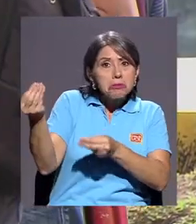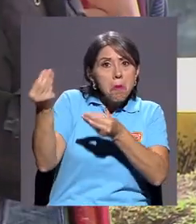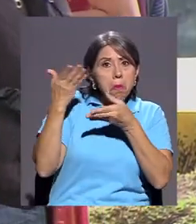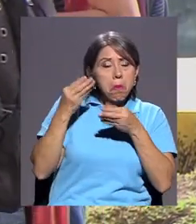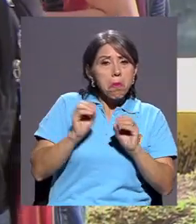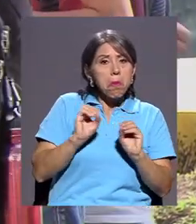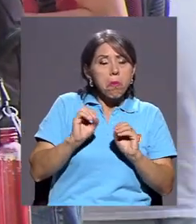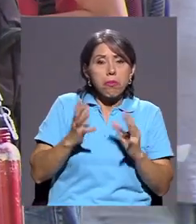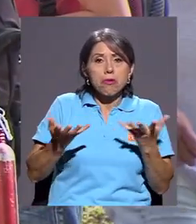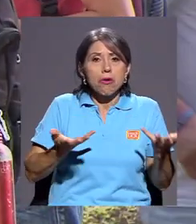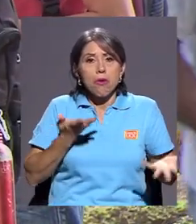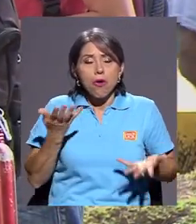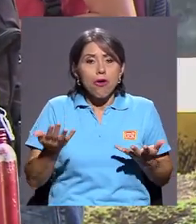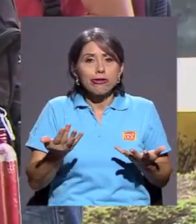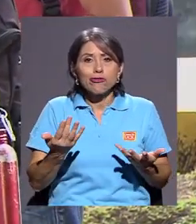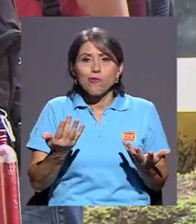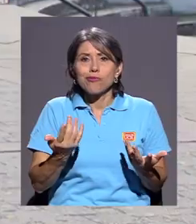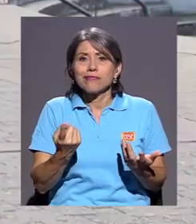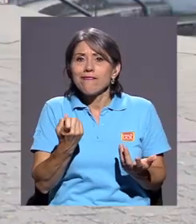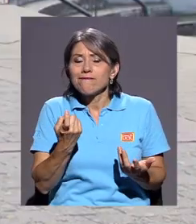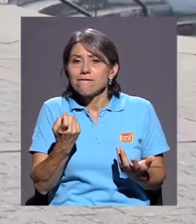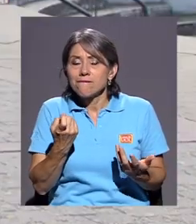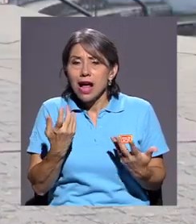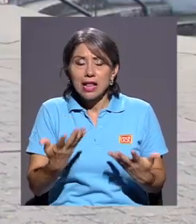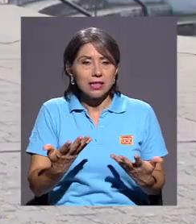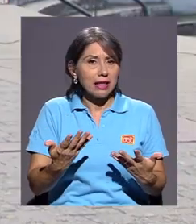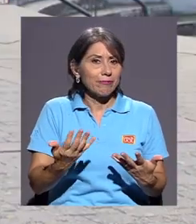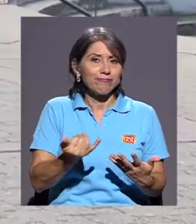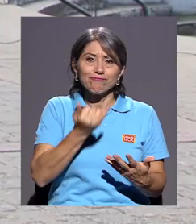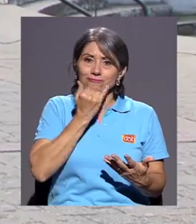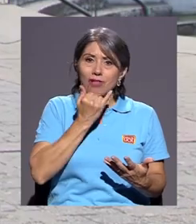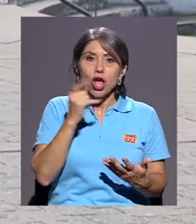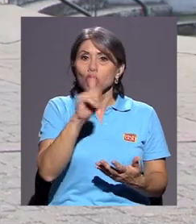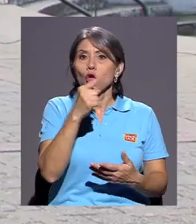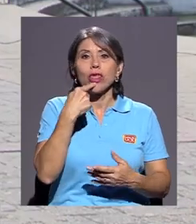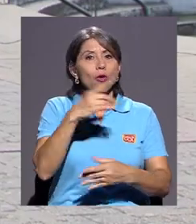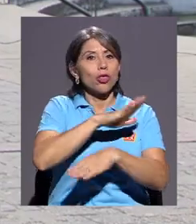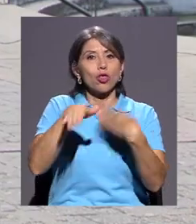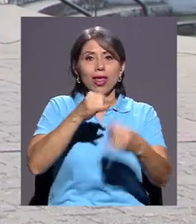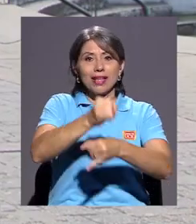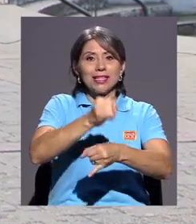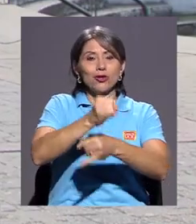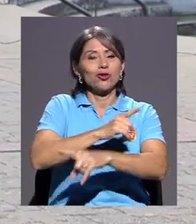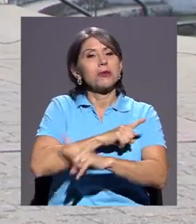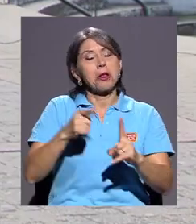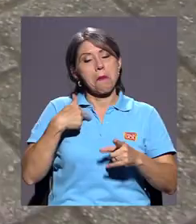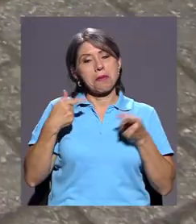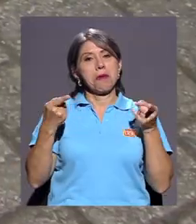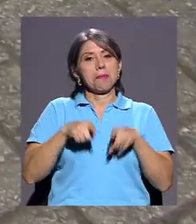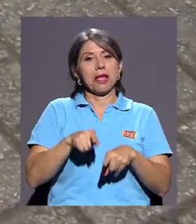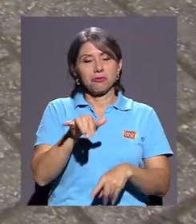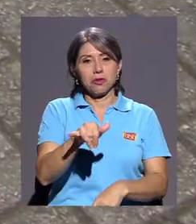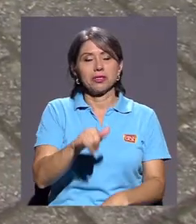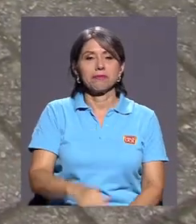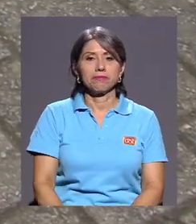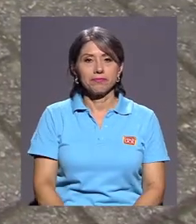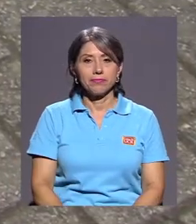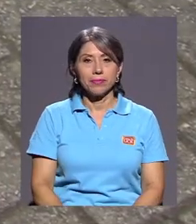uno como herramientas, y es como una falta súper grande que hay, no digo que en todas las instituciones, pero al menos en mi caso fue